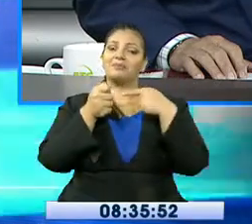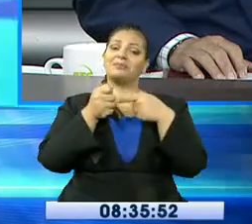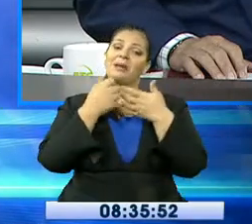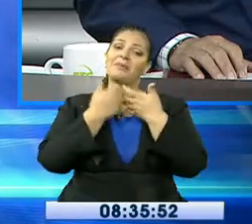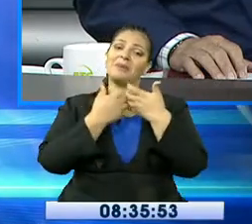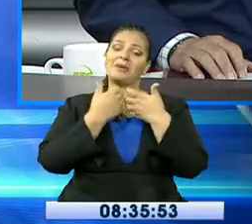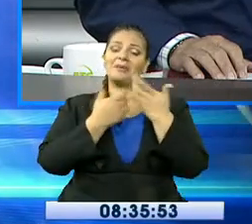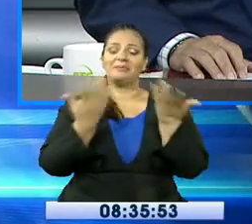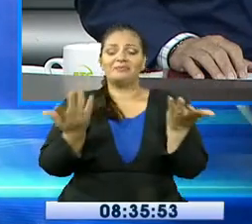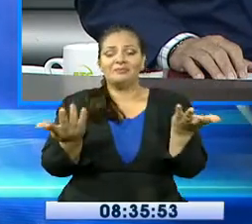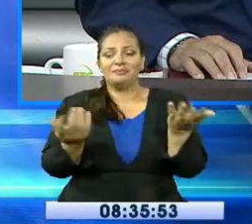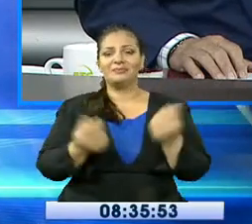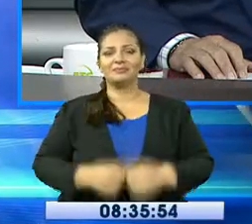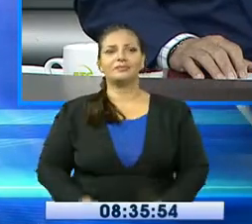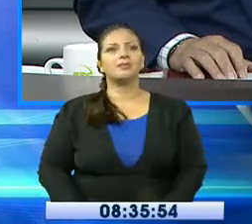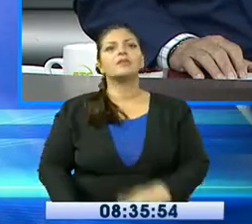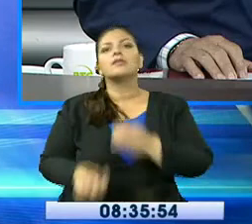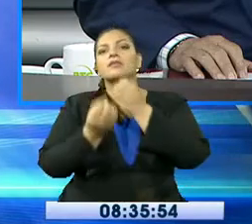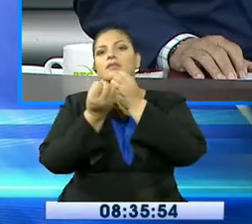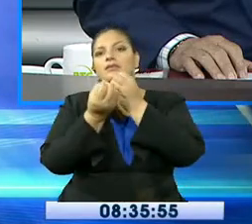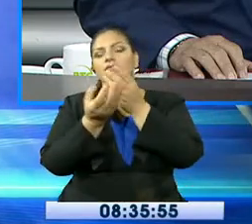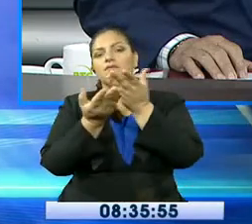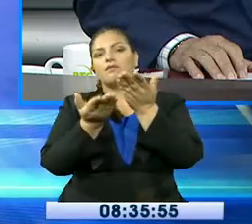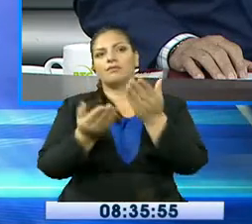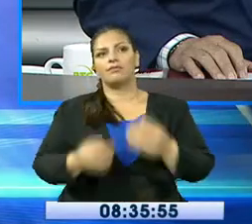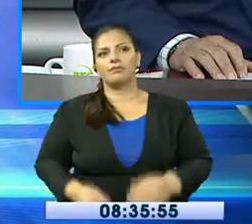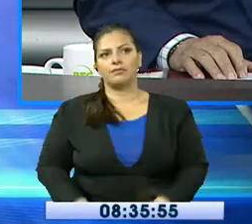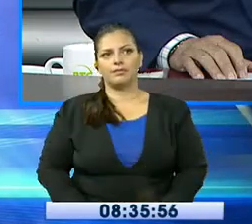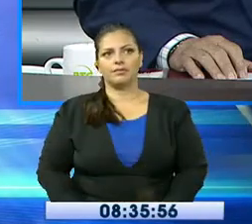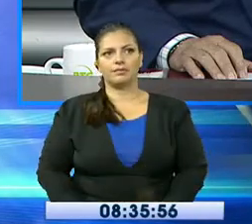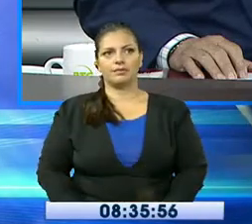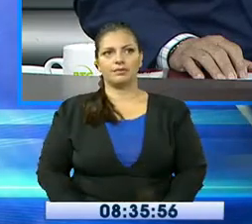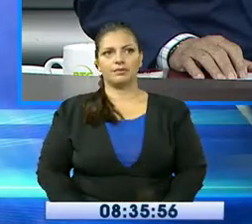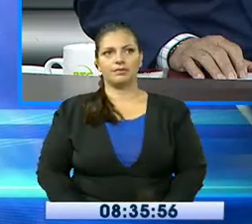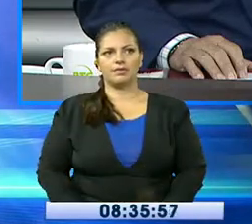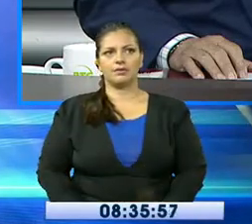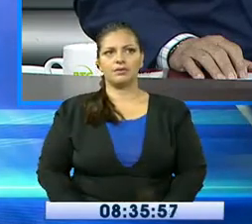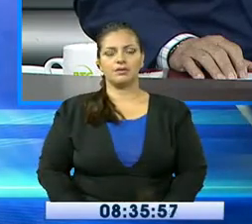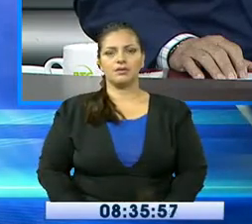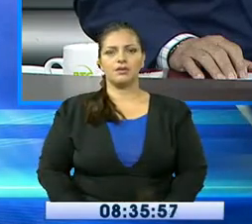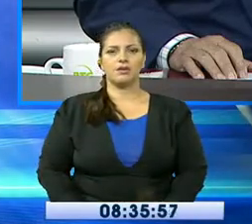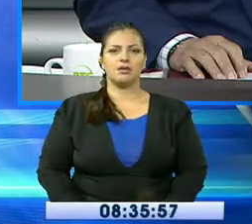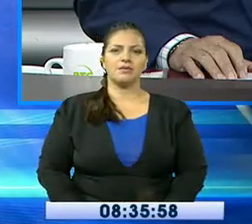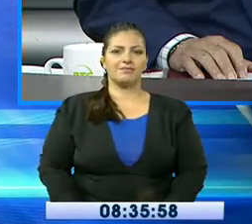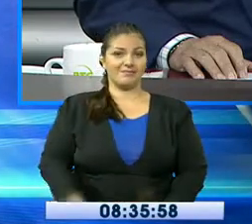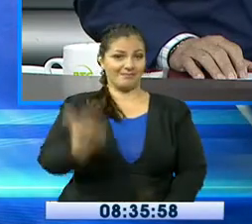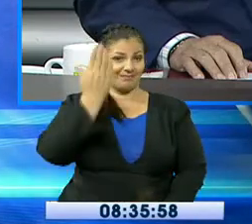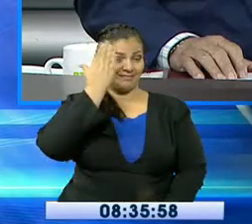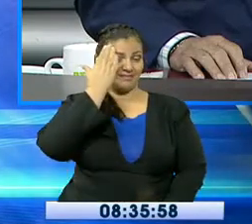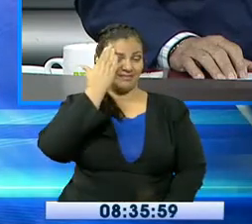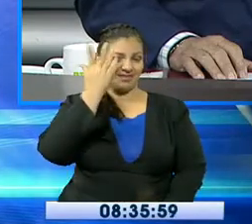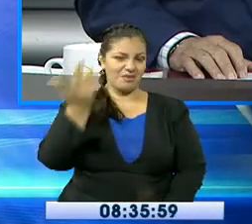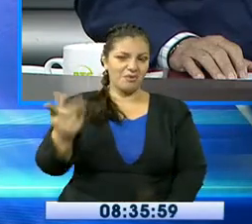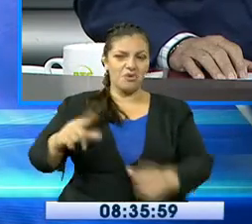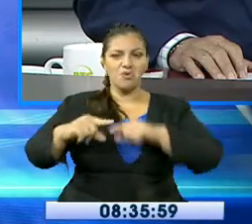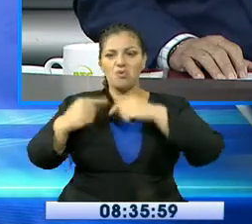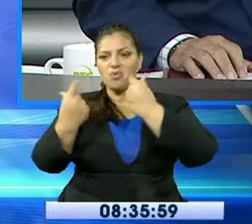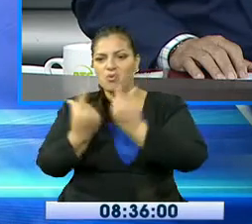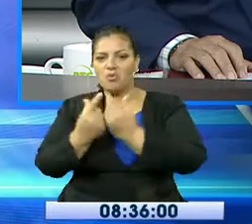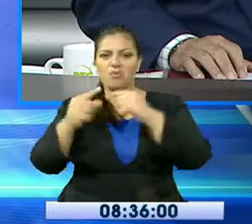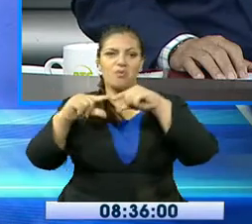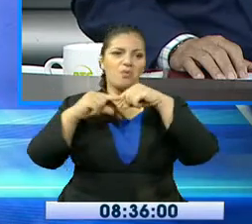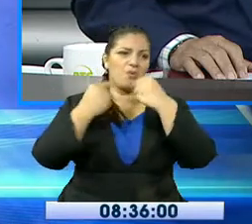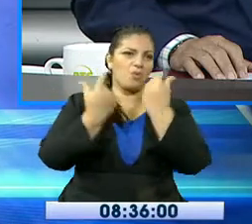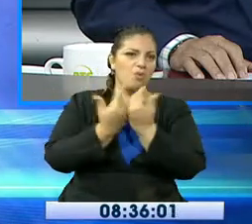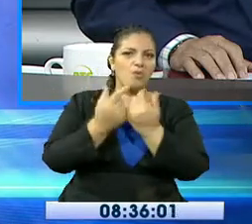pasa lo que sí te cuento es que ya La Rebeldía de cientos grupos delictivos también otros grupos